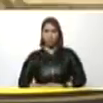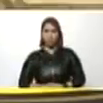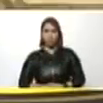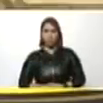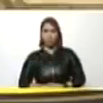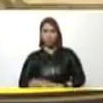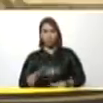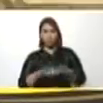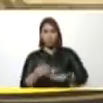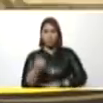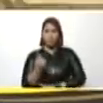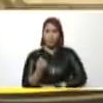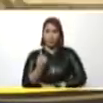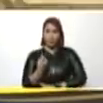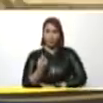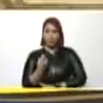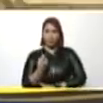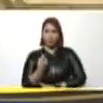hace falta